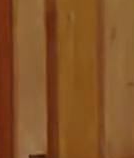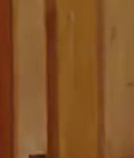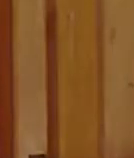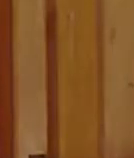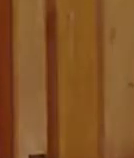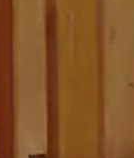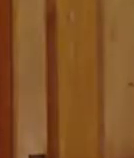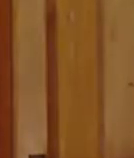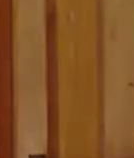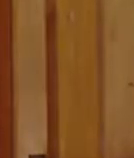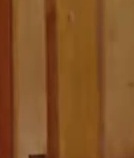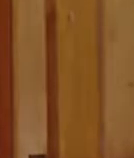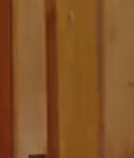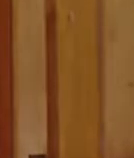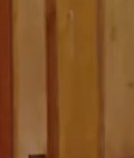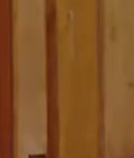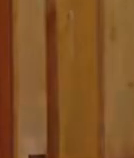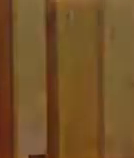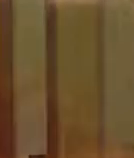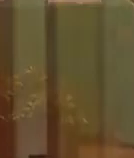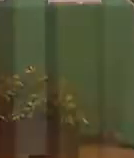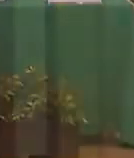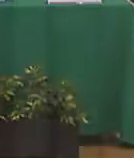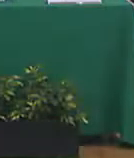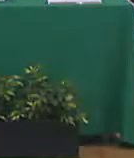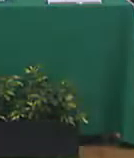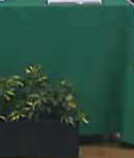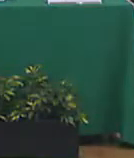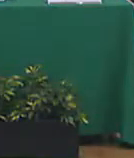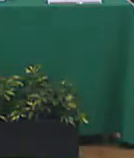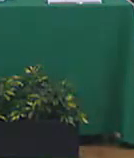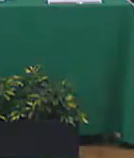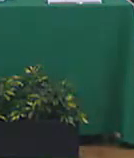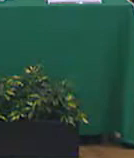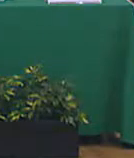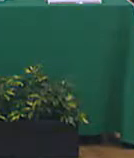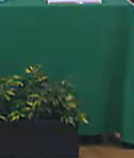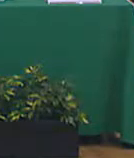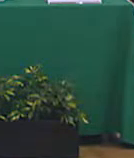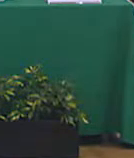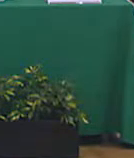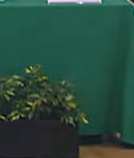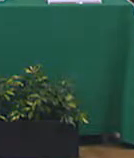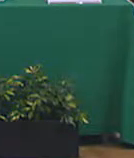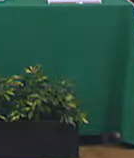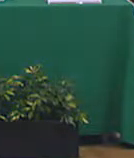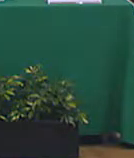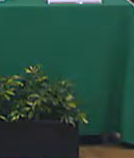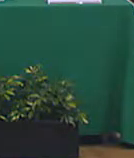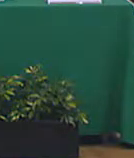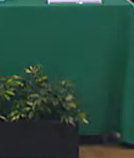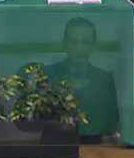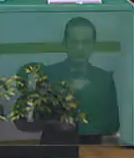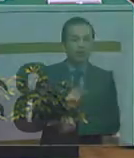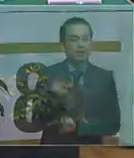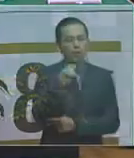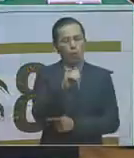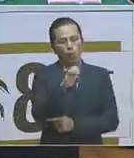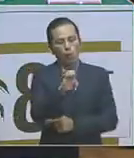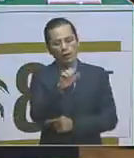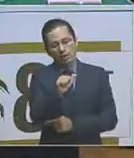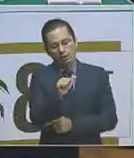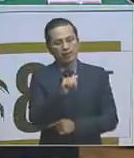más cordial bienvenida en este momento se trata del secretario para el fortalecimiento de la democracia de la oea francisco guerrero